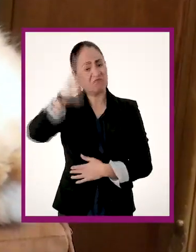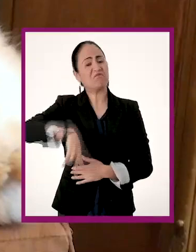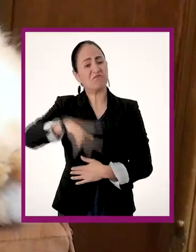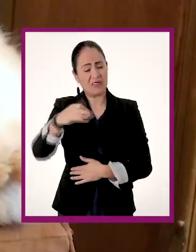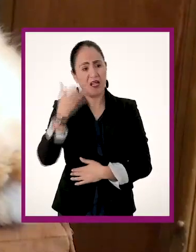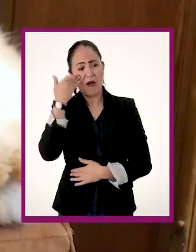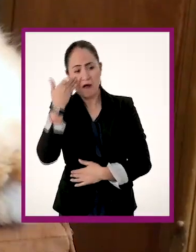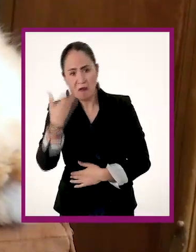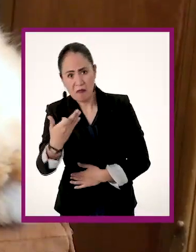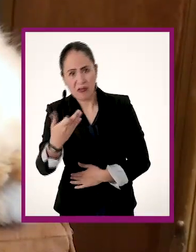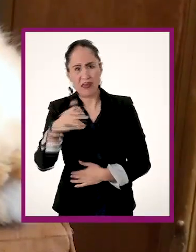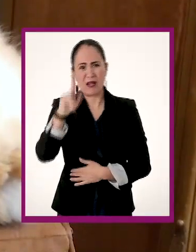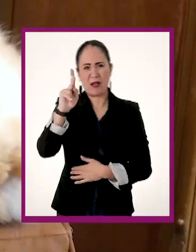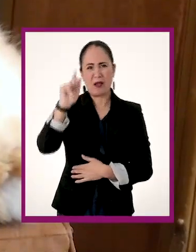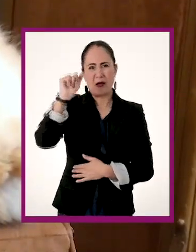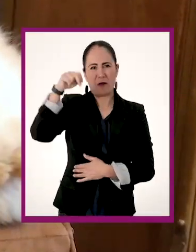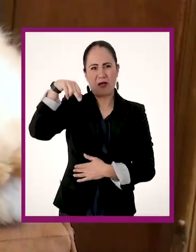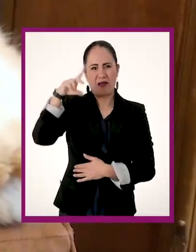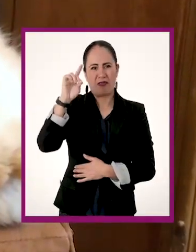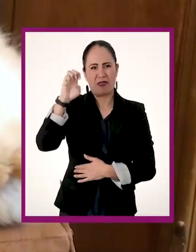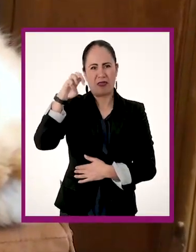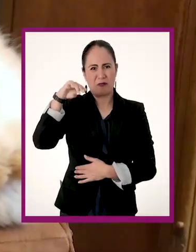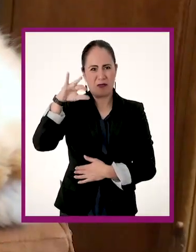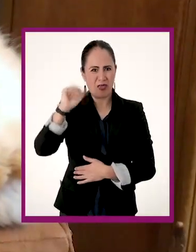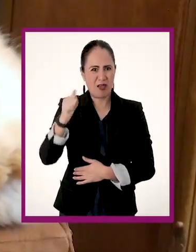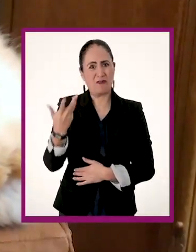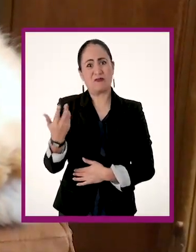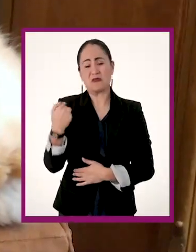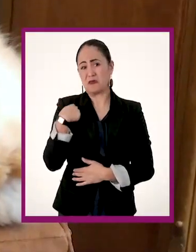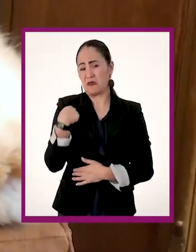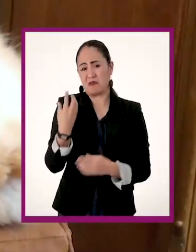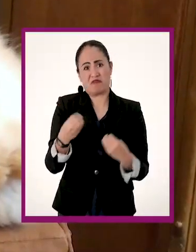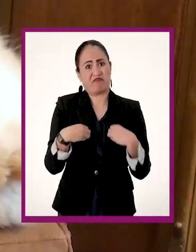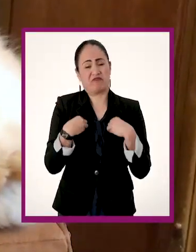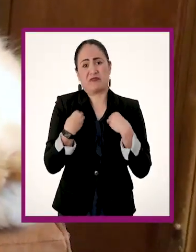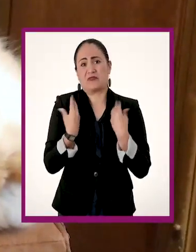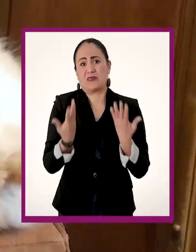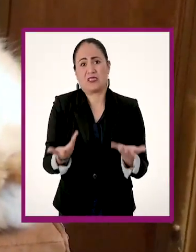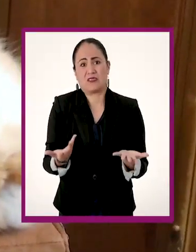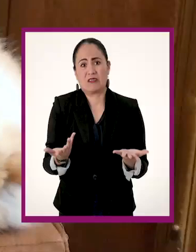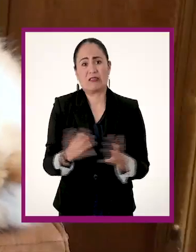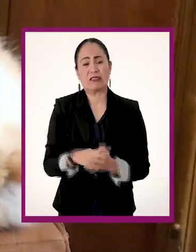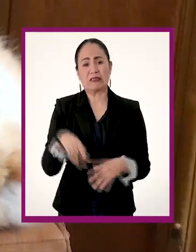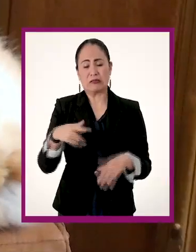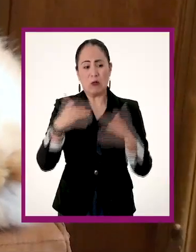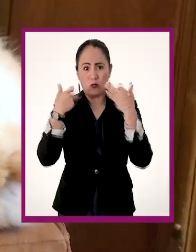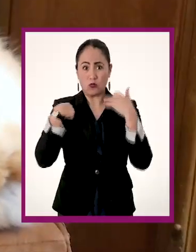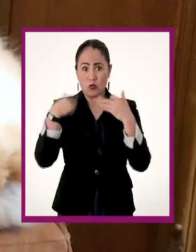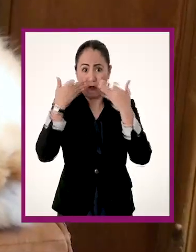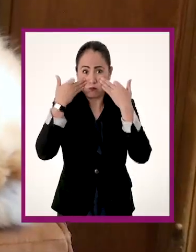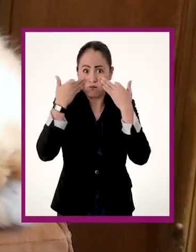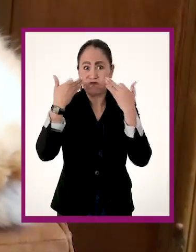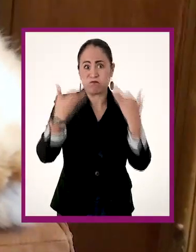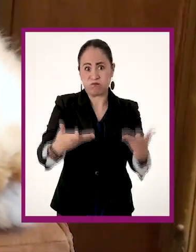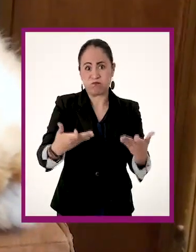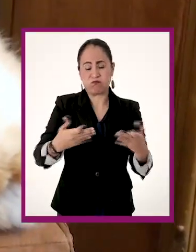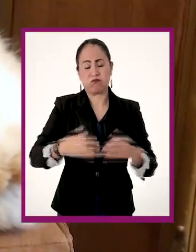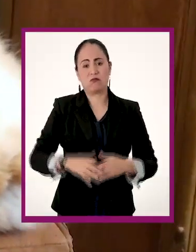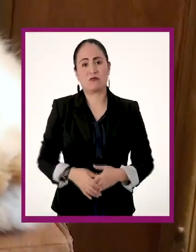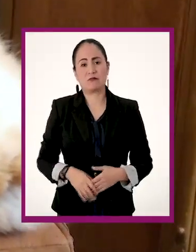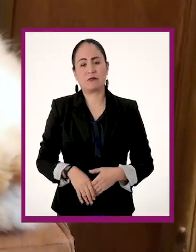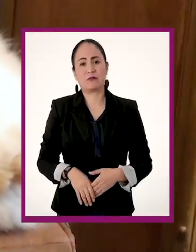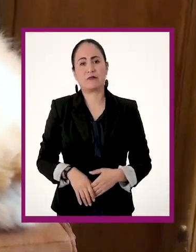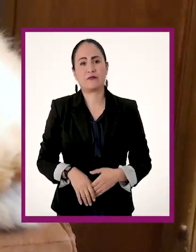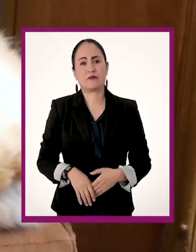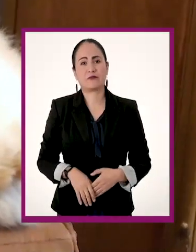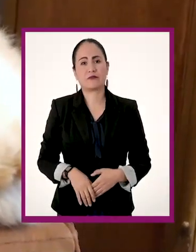pandemia, pues en la vida que llevo yo, es la pandemia más importante que yo he